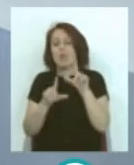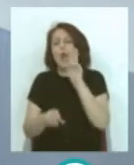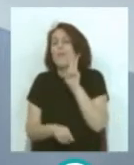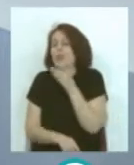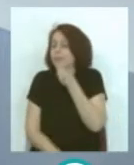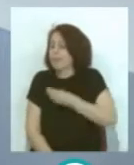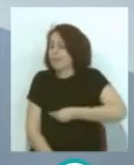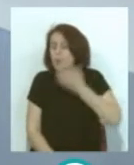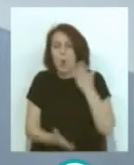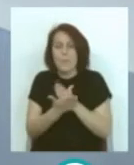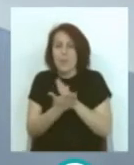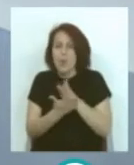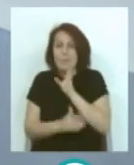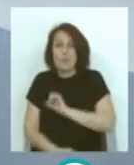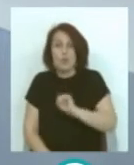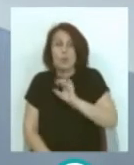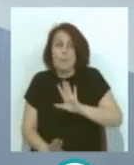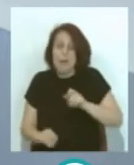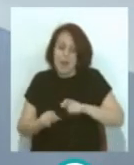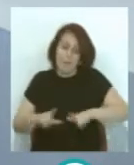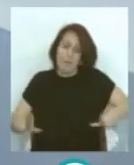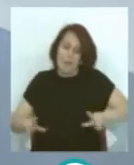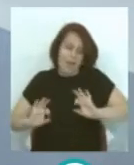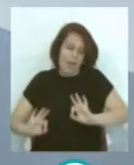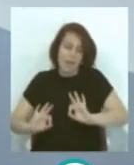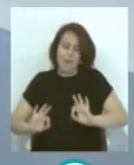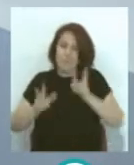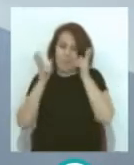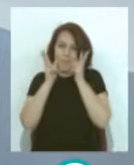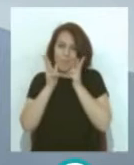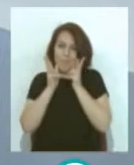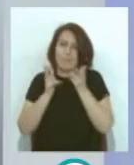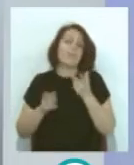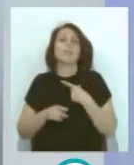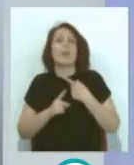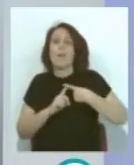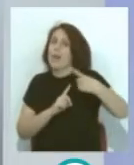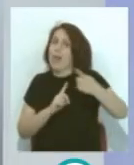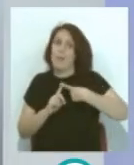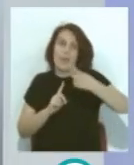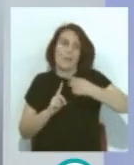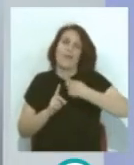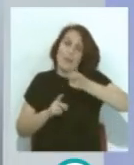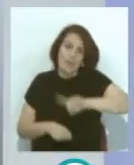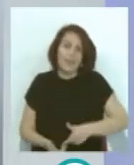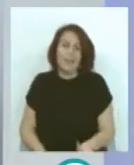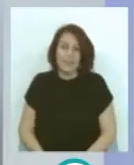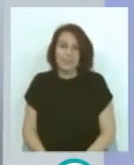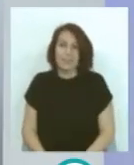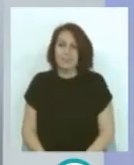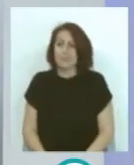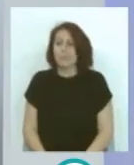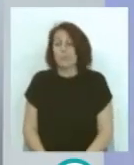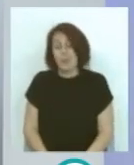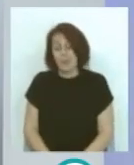fantástico, es un medio espectacular, pero en la cancha es la cancha. Eso es otra cosa. Y los desplazamientos, son los desplazamientos también.